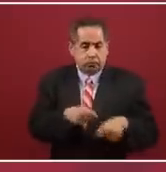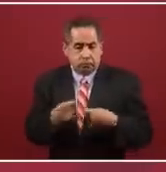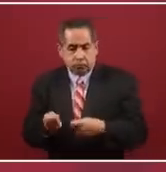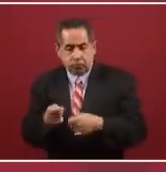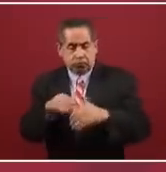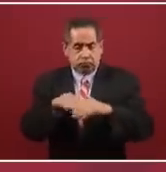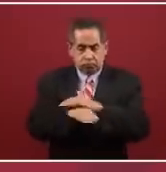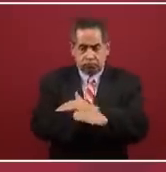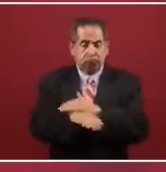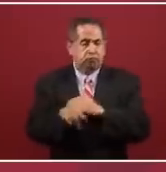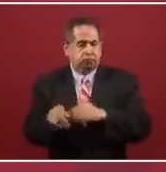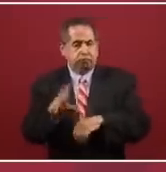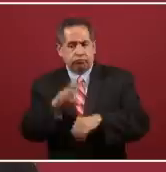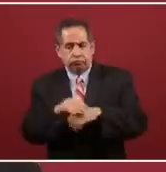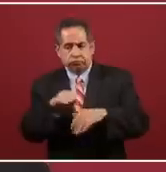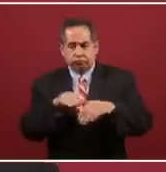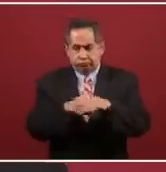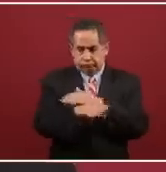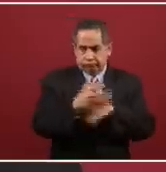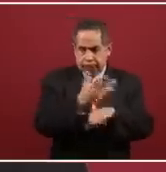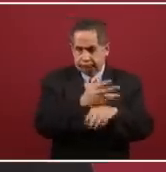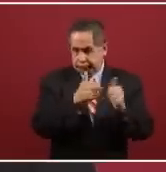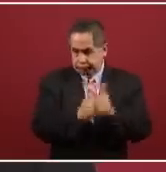su solicitud de asilo,